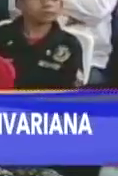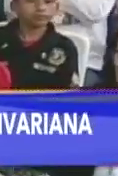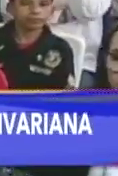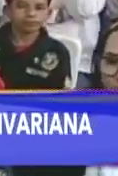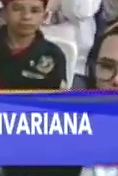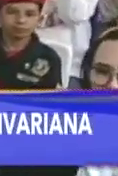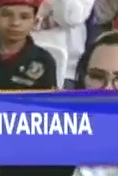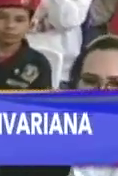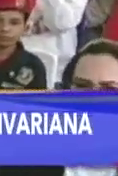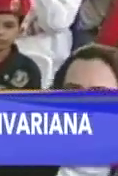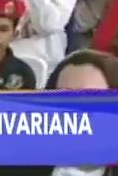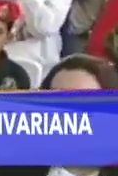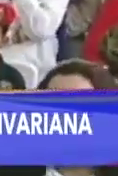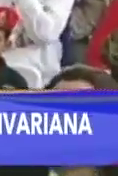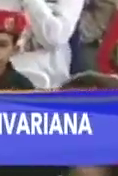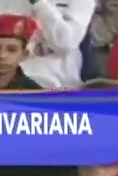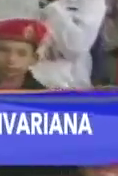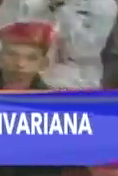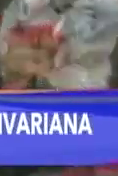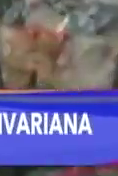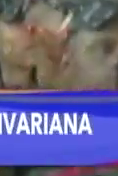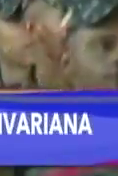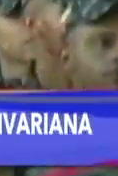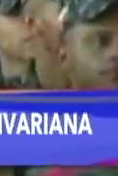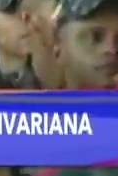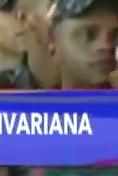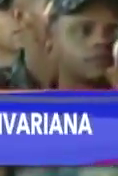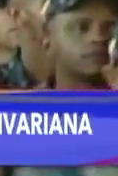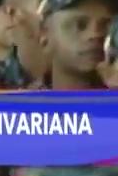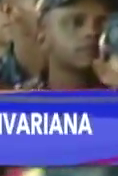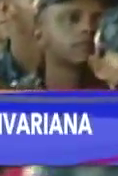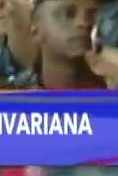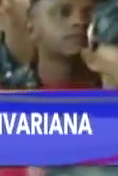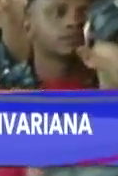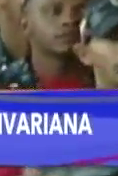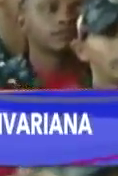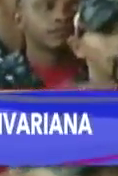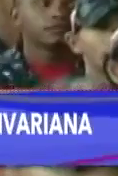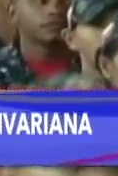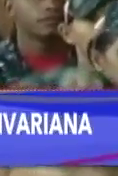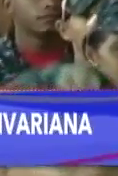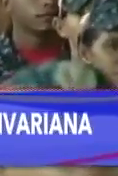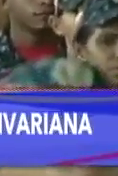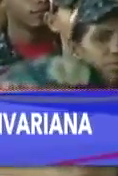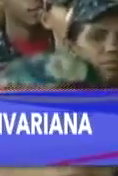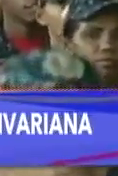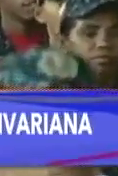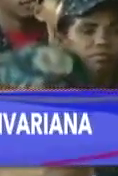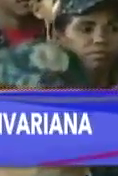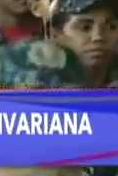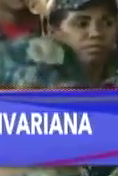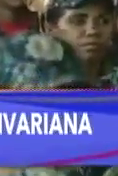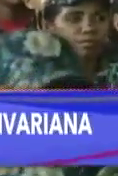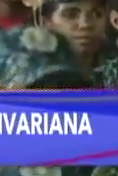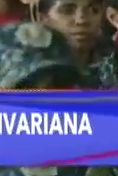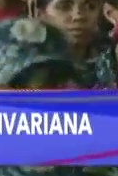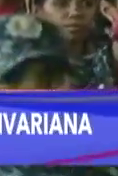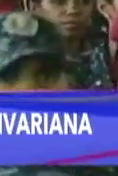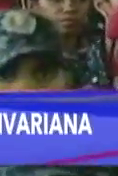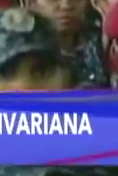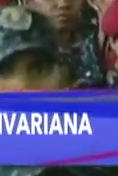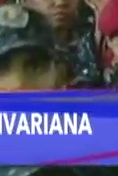al acto de certificación del Curso Básico en Servicio de Policía, Proceso 1-2019. Ascensos